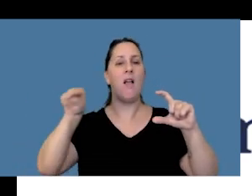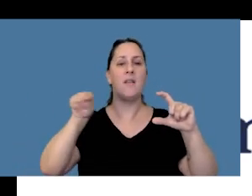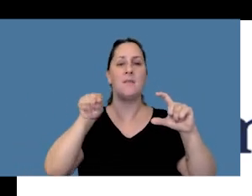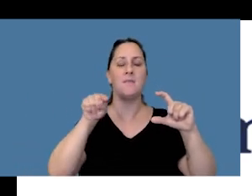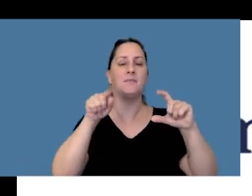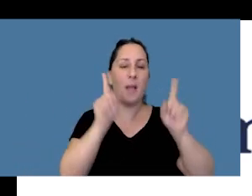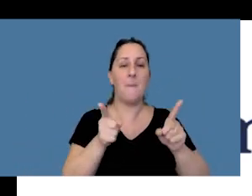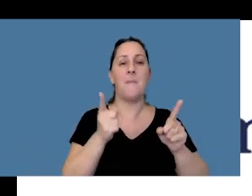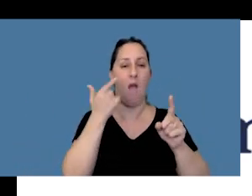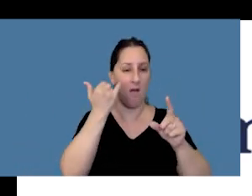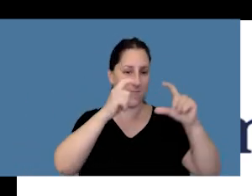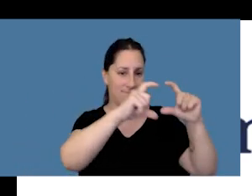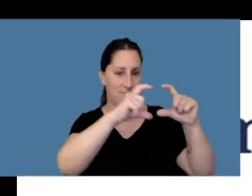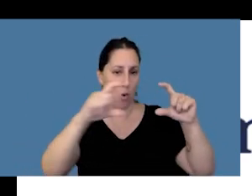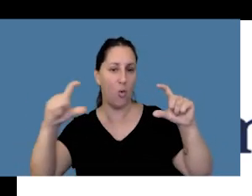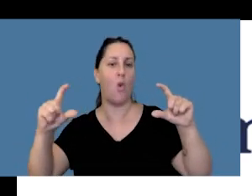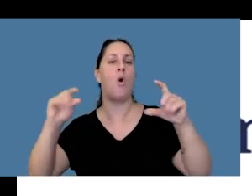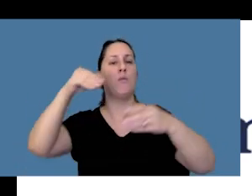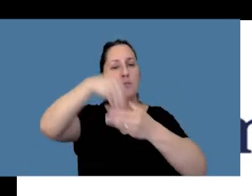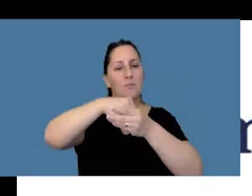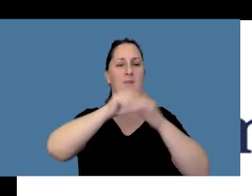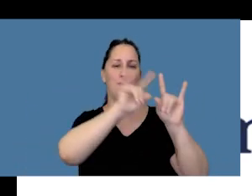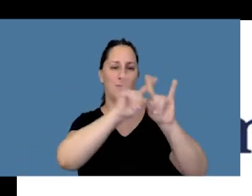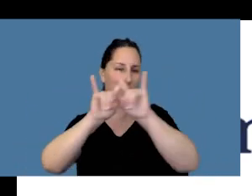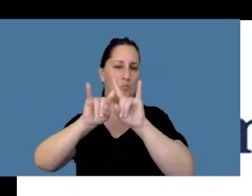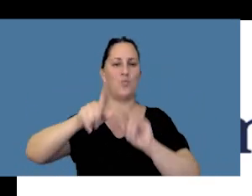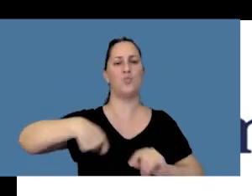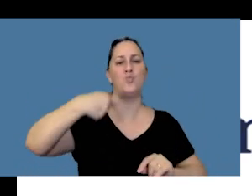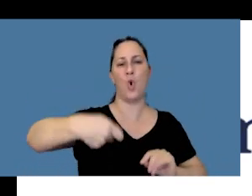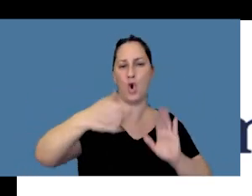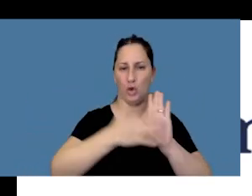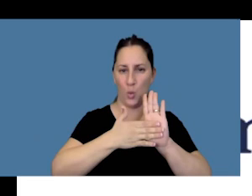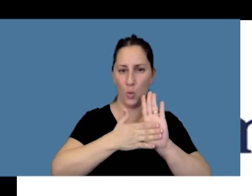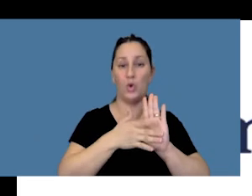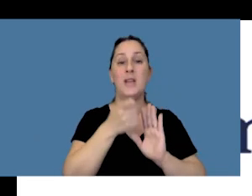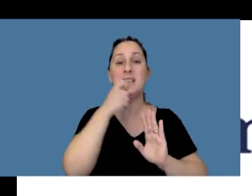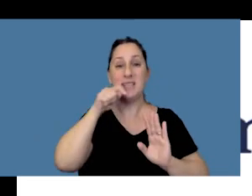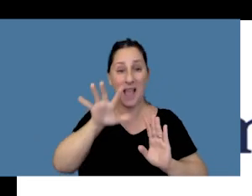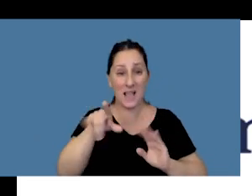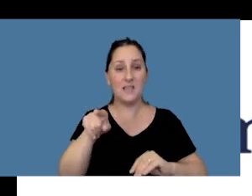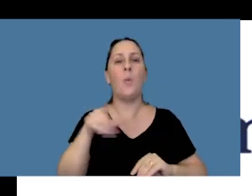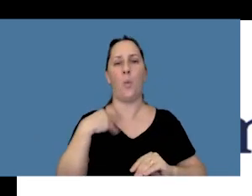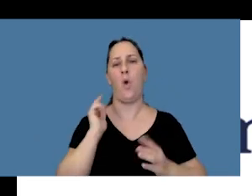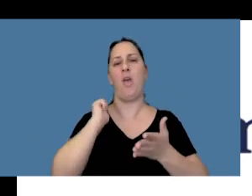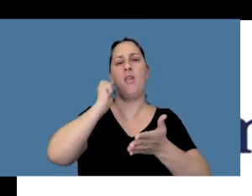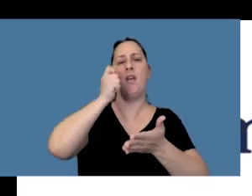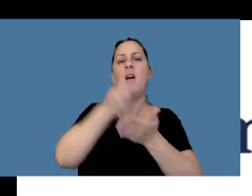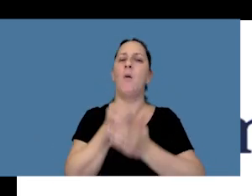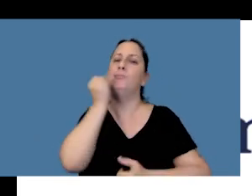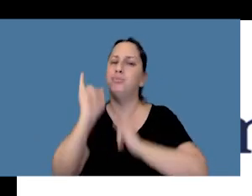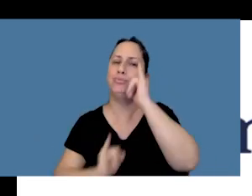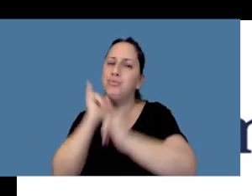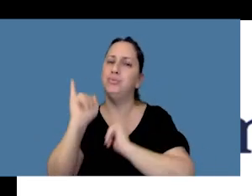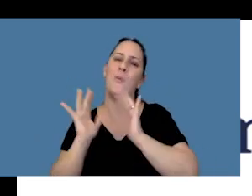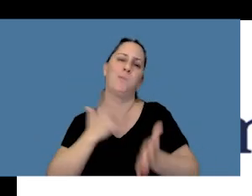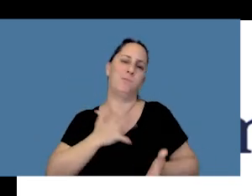también dispuestos dentro del portal monotributo, y en ese caso poder efectuar los descargos y las